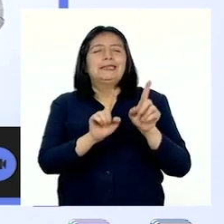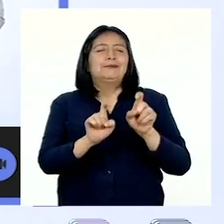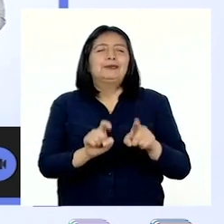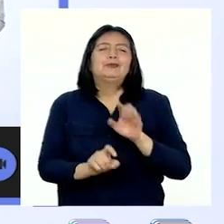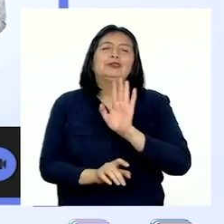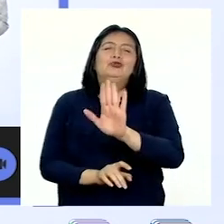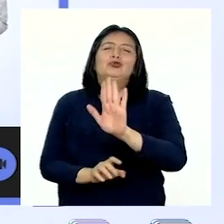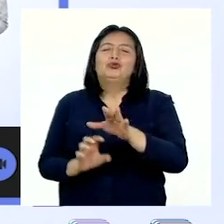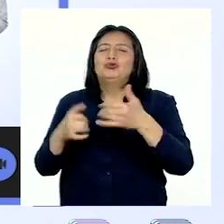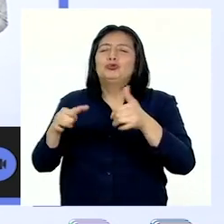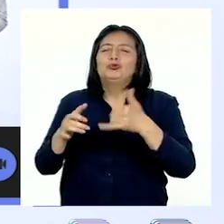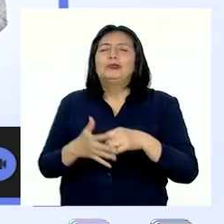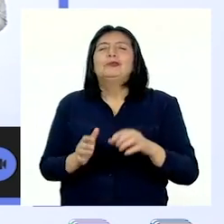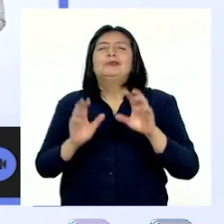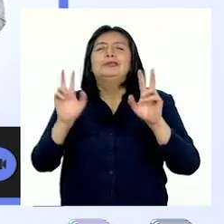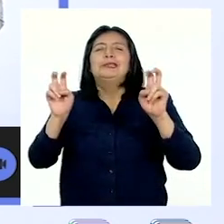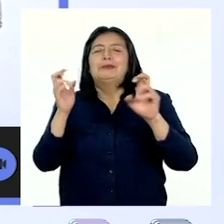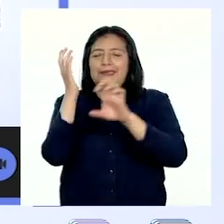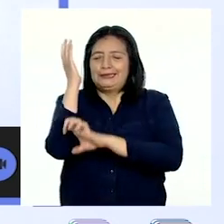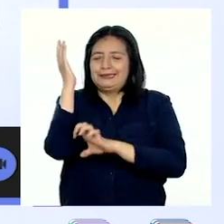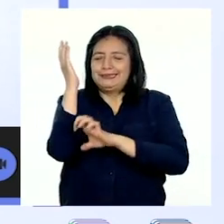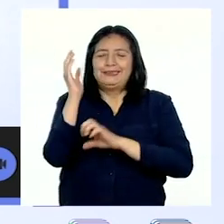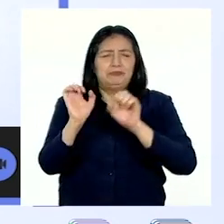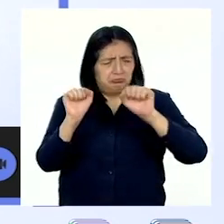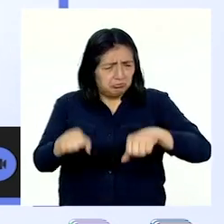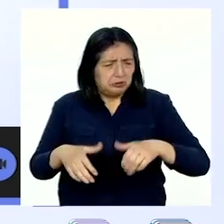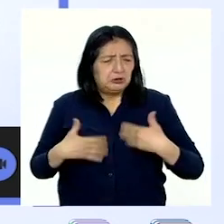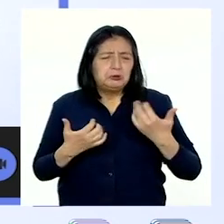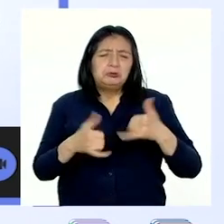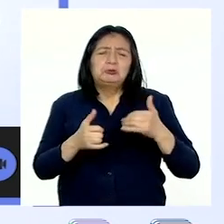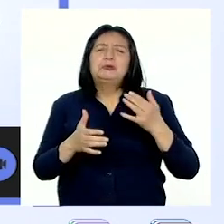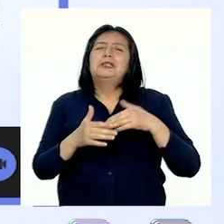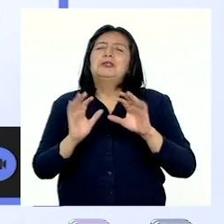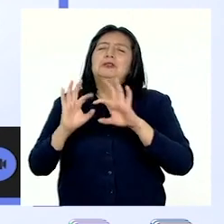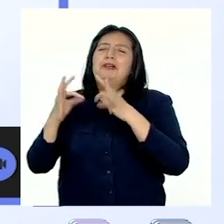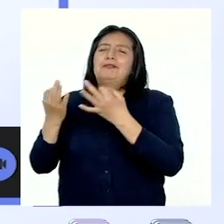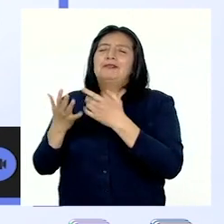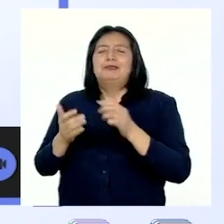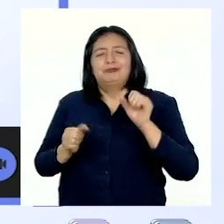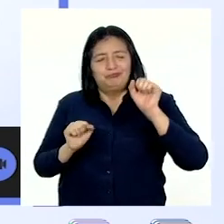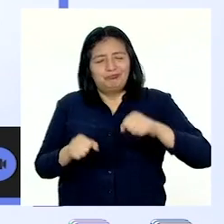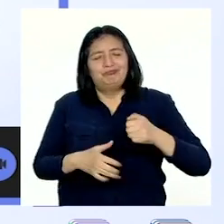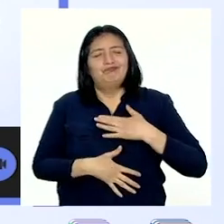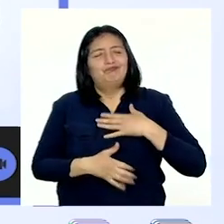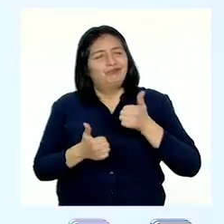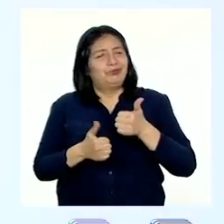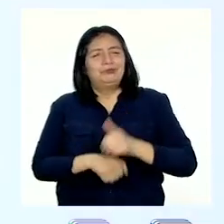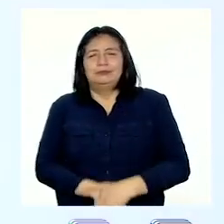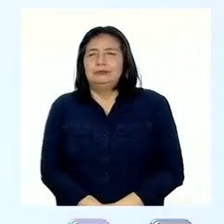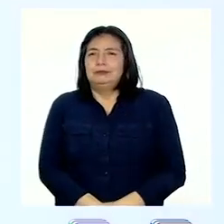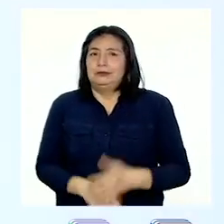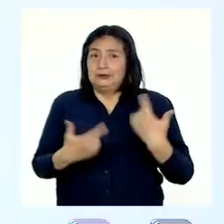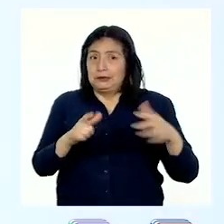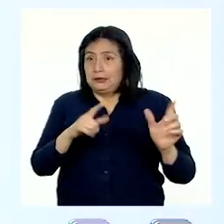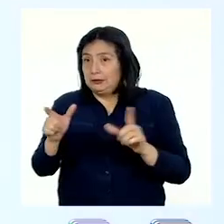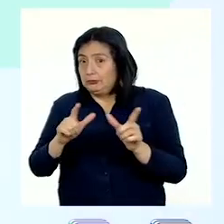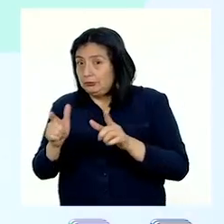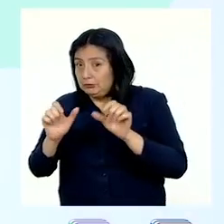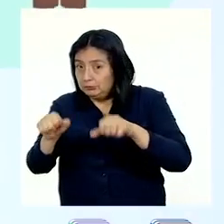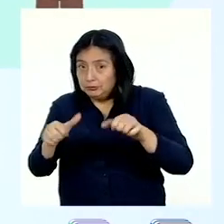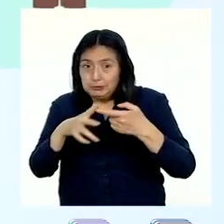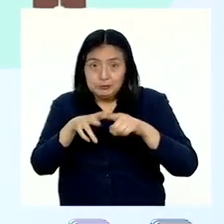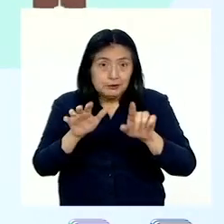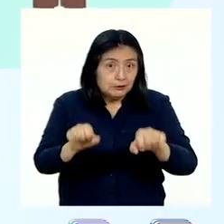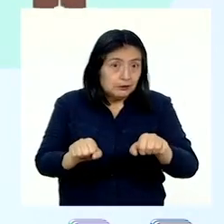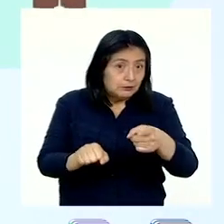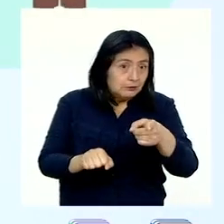de su juego sobre las estaciones, para que puedan jugarlo en familia. Lo pasaremos muy bien. ¿Ya están listas y listos para